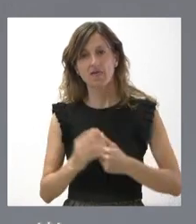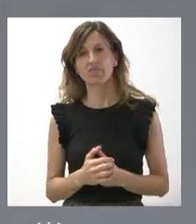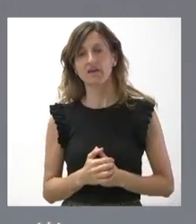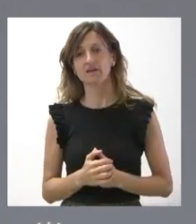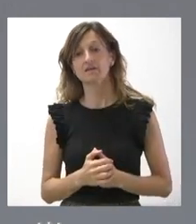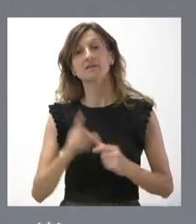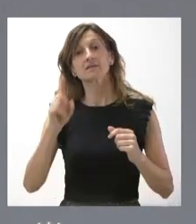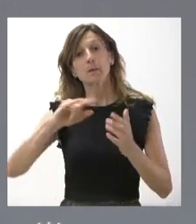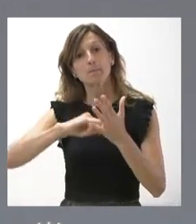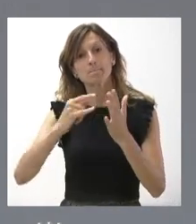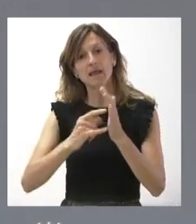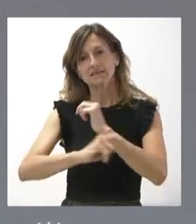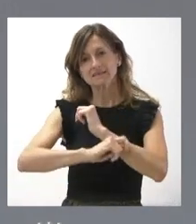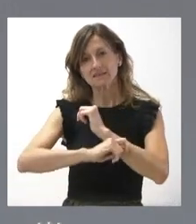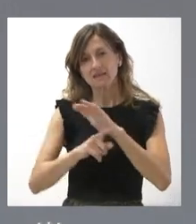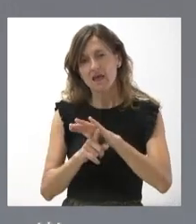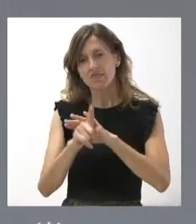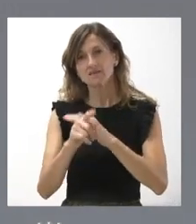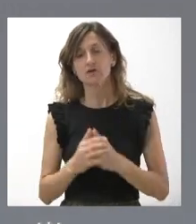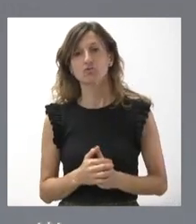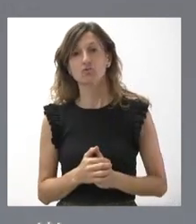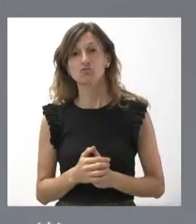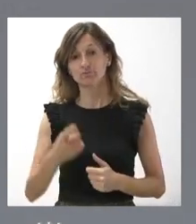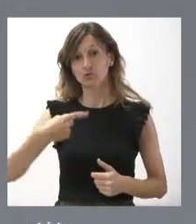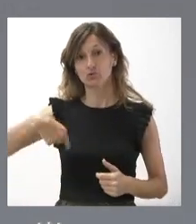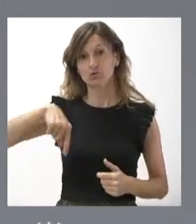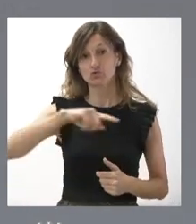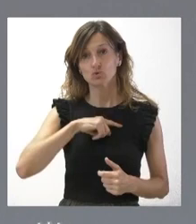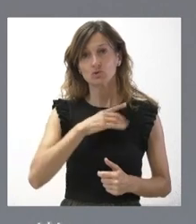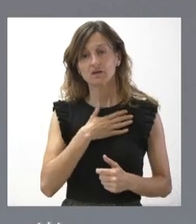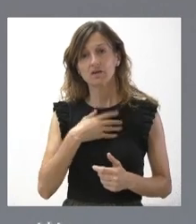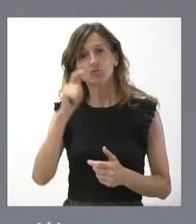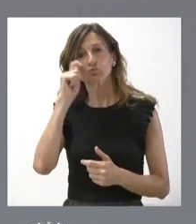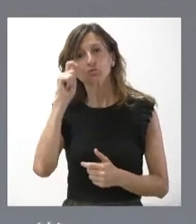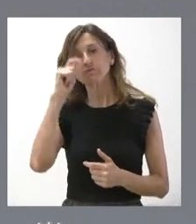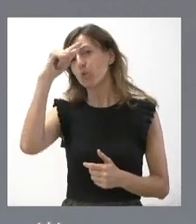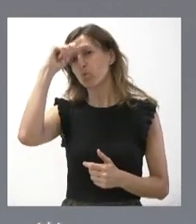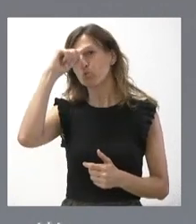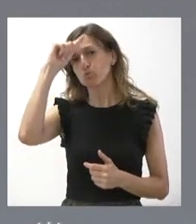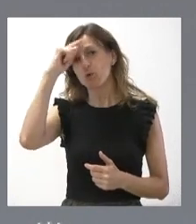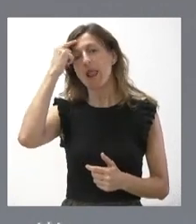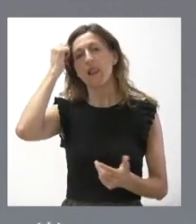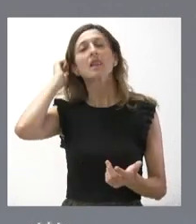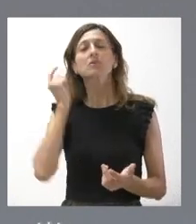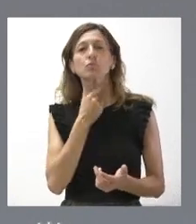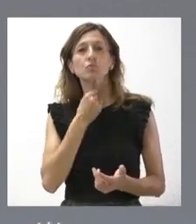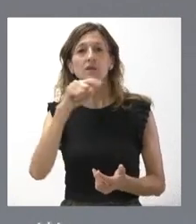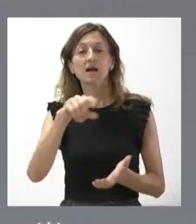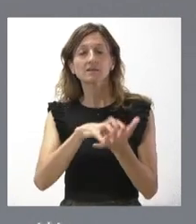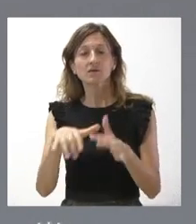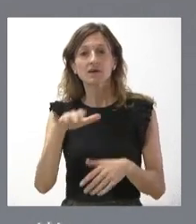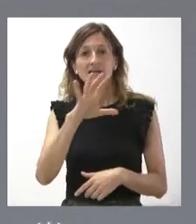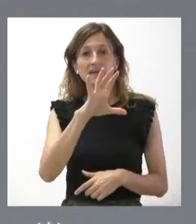que desarrollar una estrategia. Nosotros hemos apostado por el turismo cultural. En Castilla y León hay